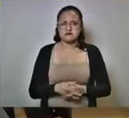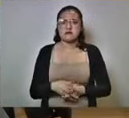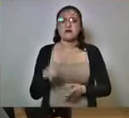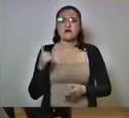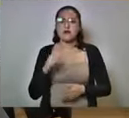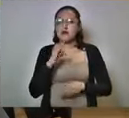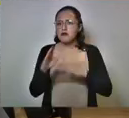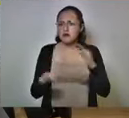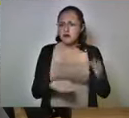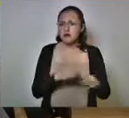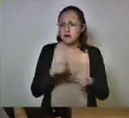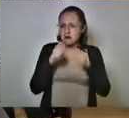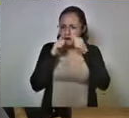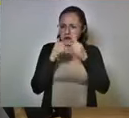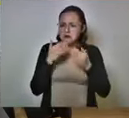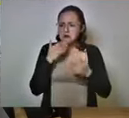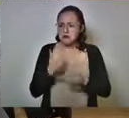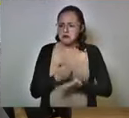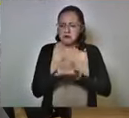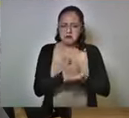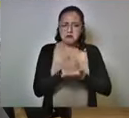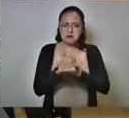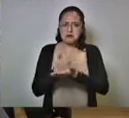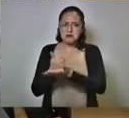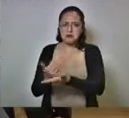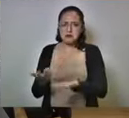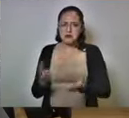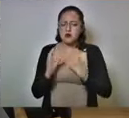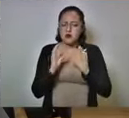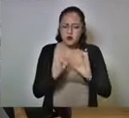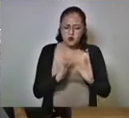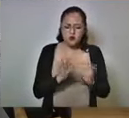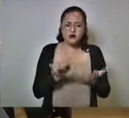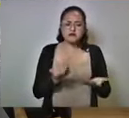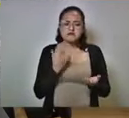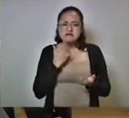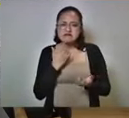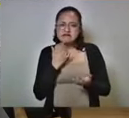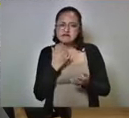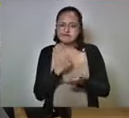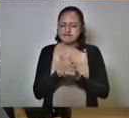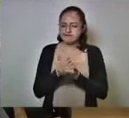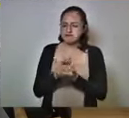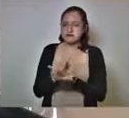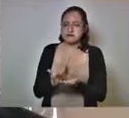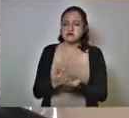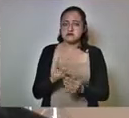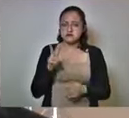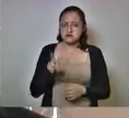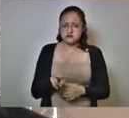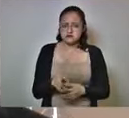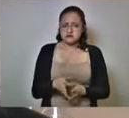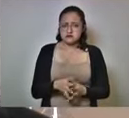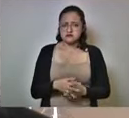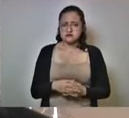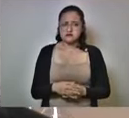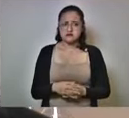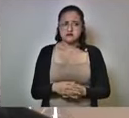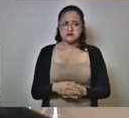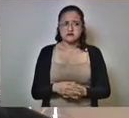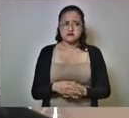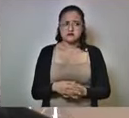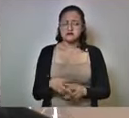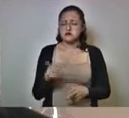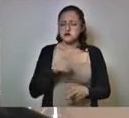Y todos están recibiendo una atención de verdad cuidadosa, esmerada, de primer nivel. Nuestro sistema